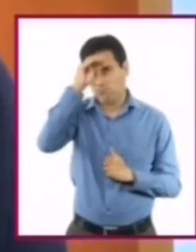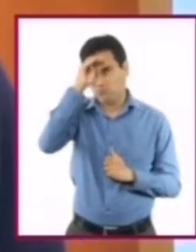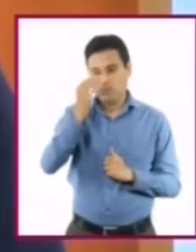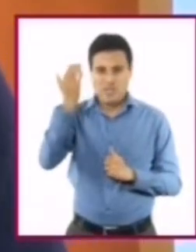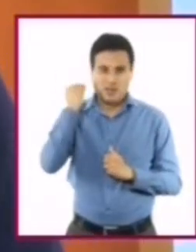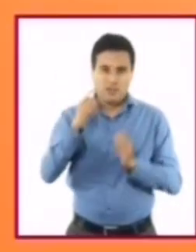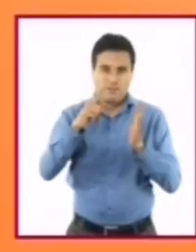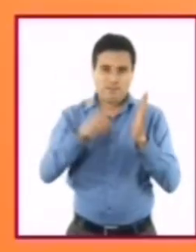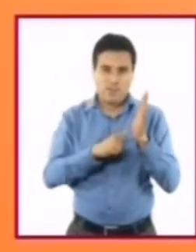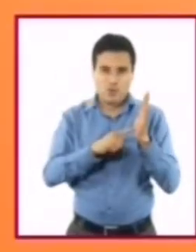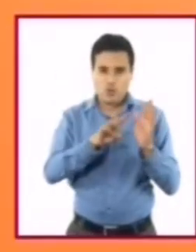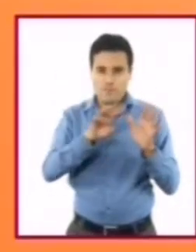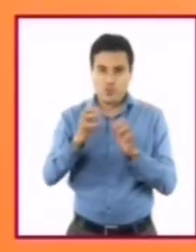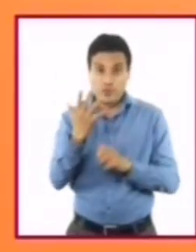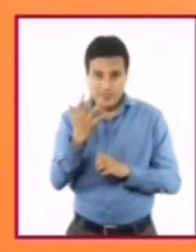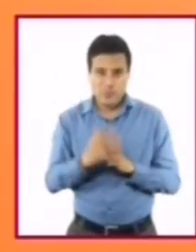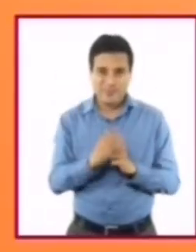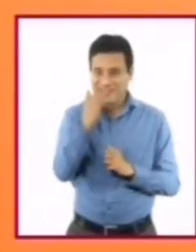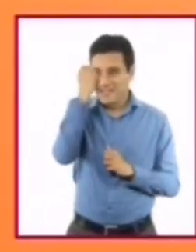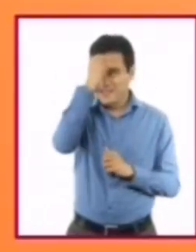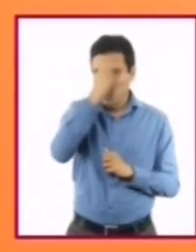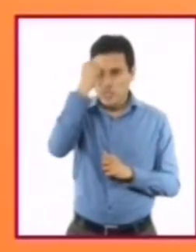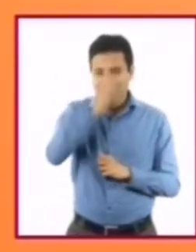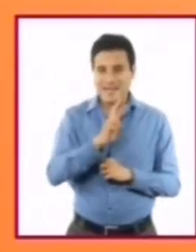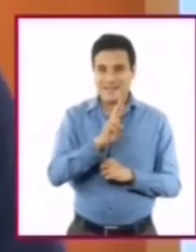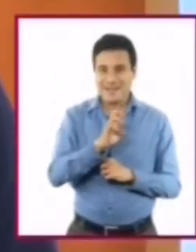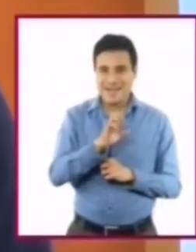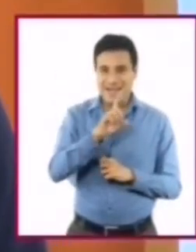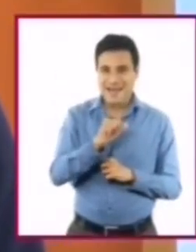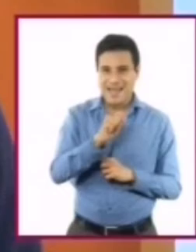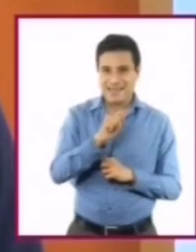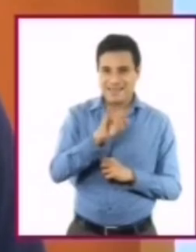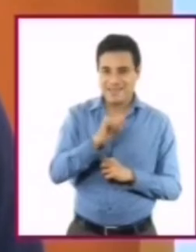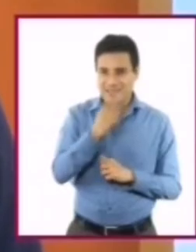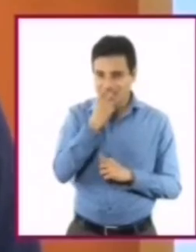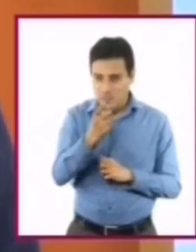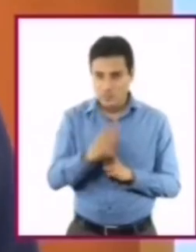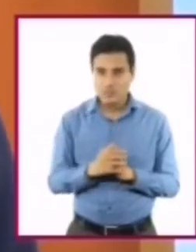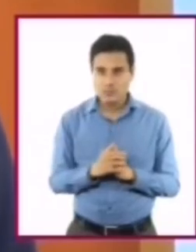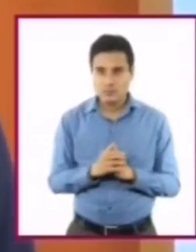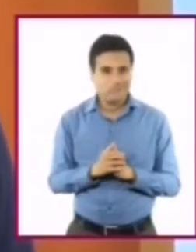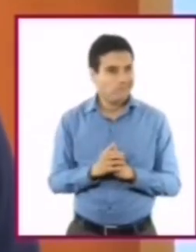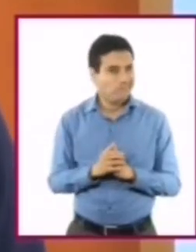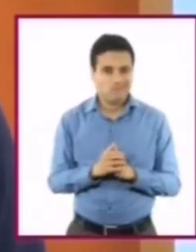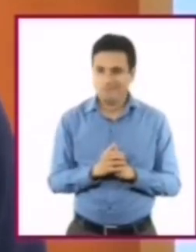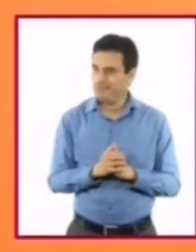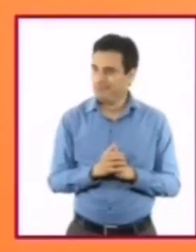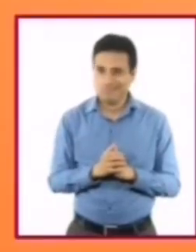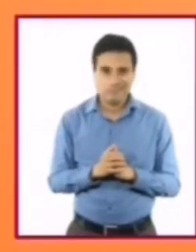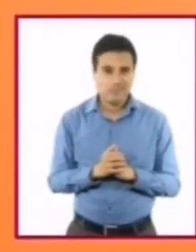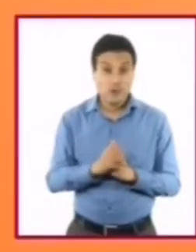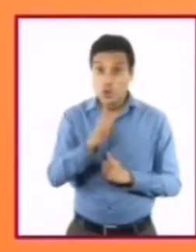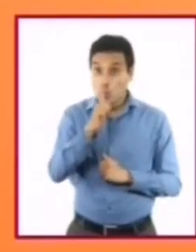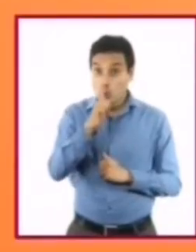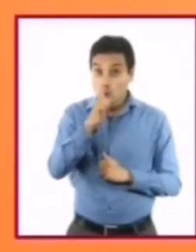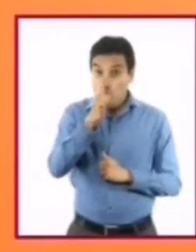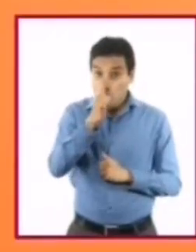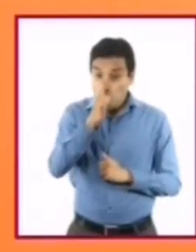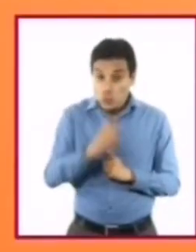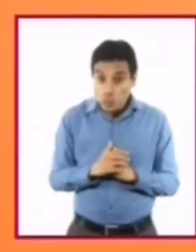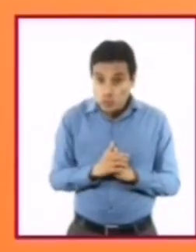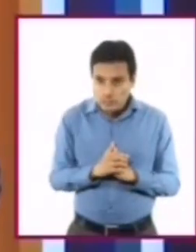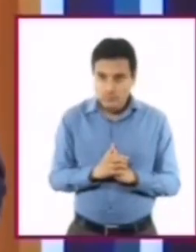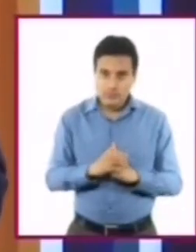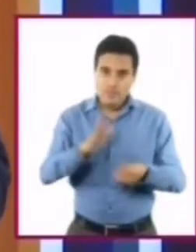en 1905, con su teoría de la relatividad espacial, que nada puede propagarse más rápido que la luz. Y en